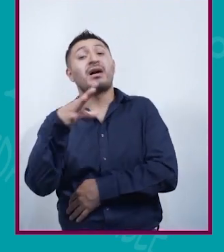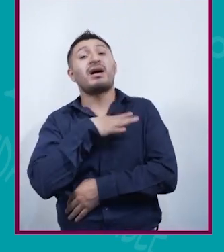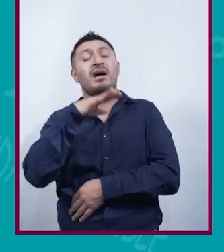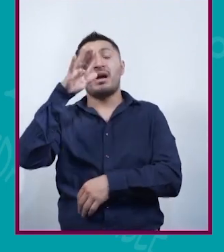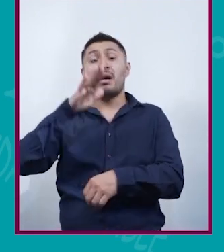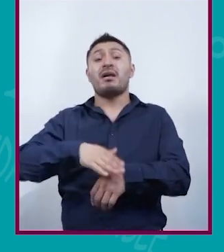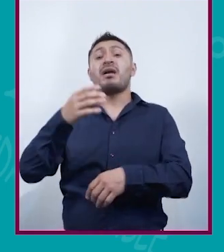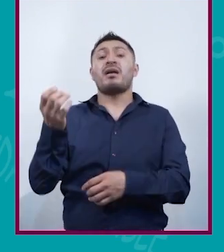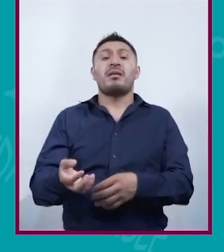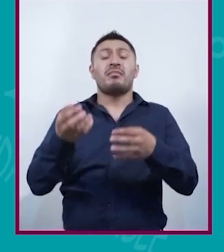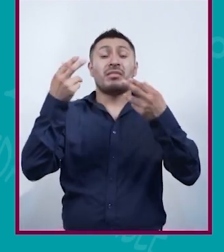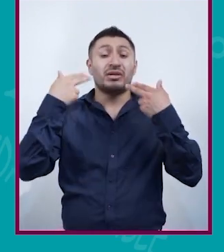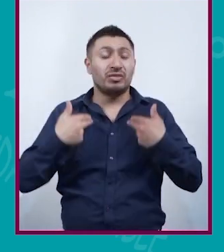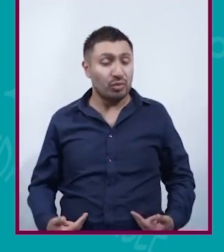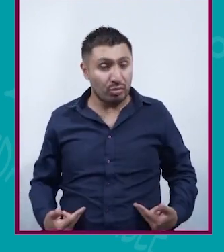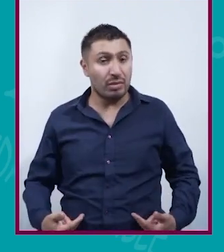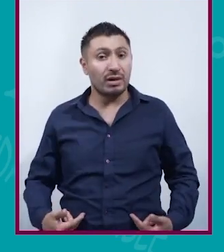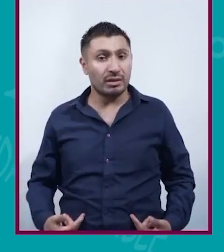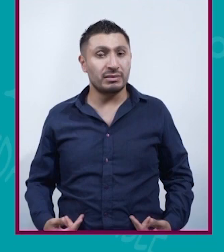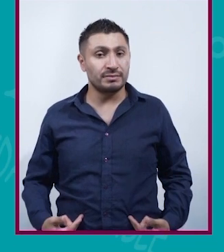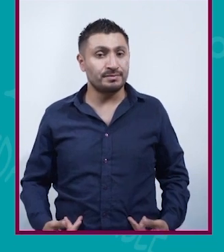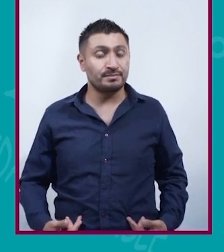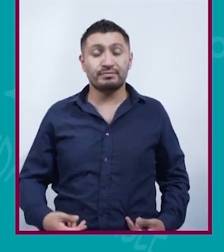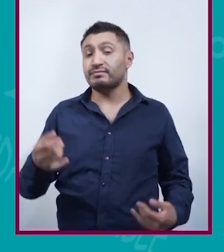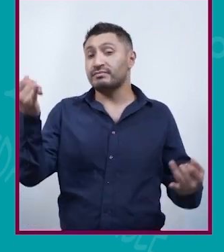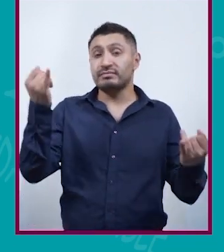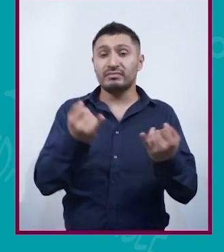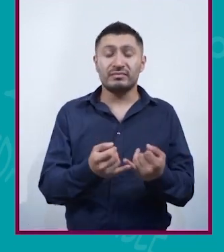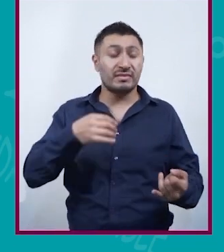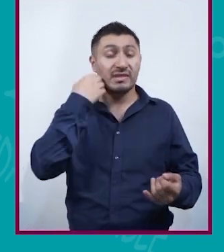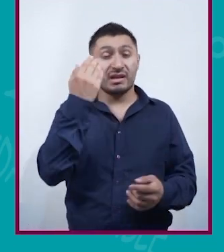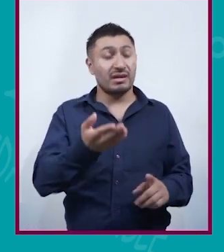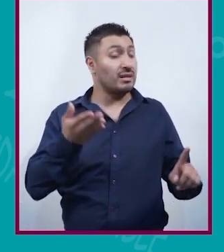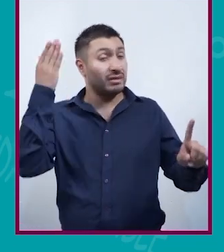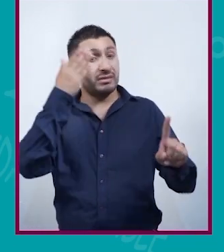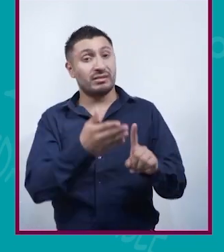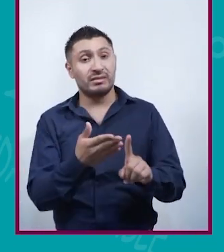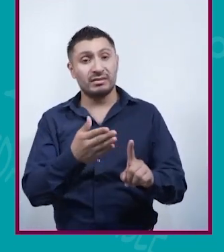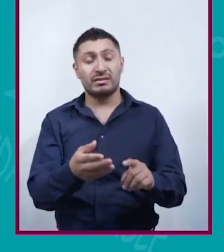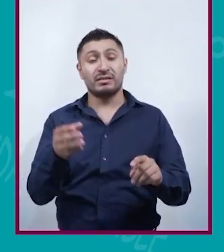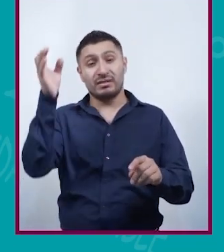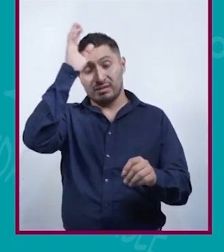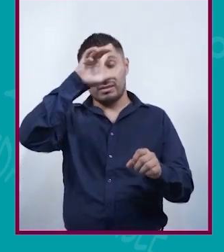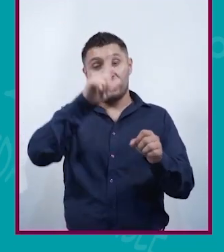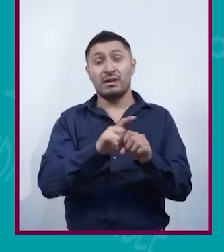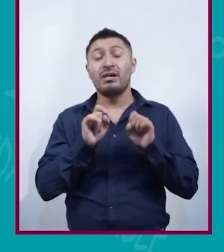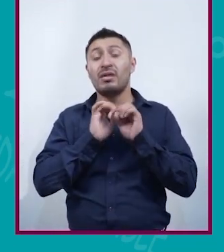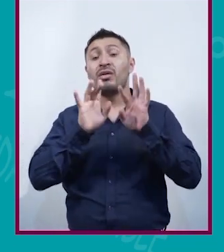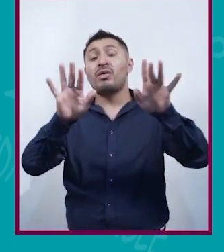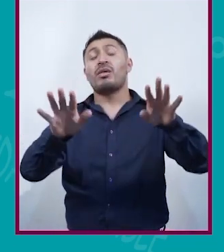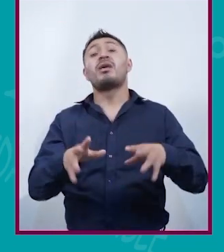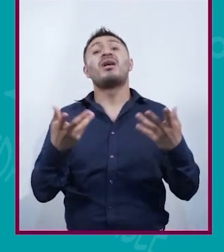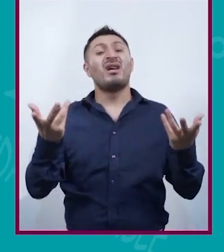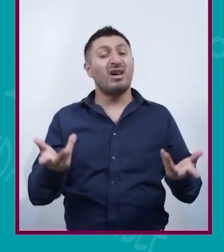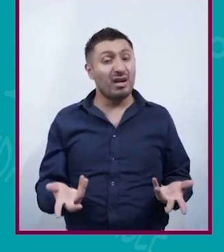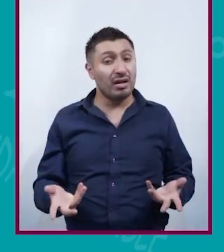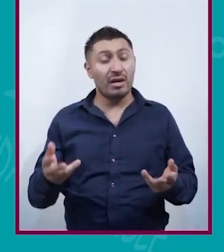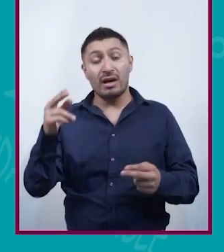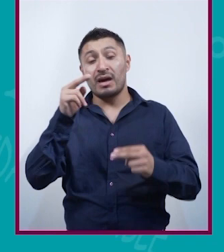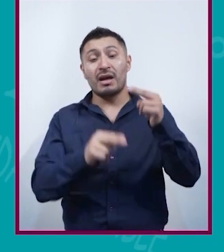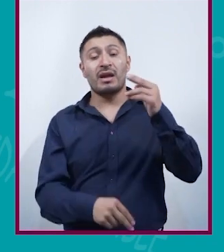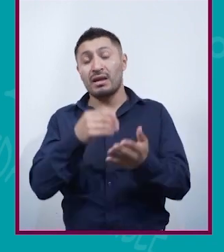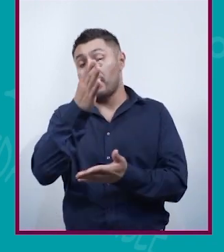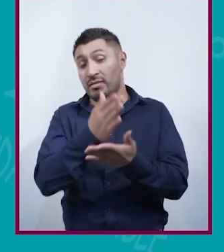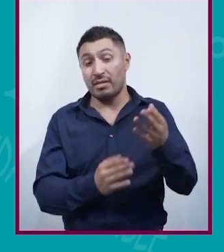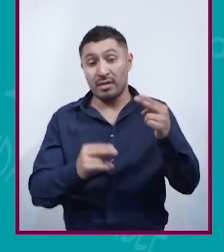se impartiera en México hubiera más contenidos humanísticos y también tenían como objetivo difundir la